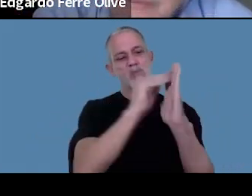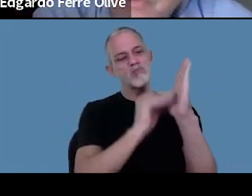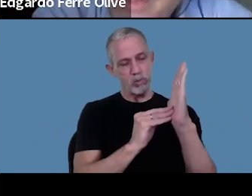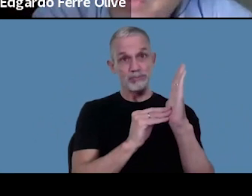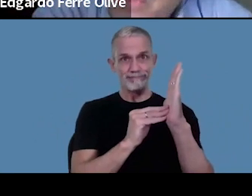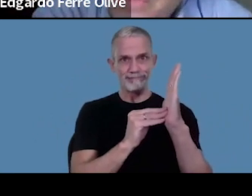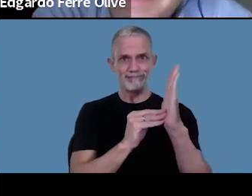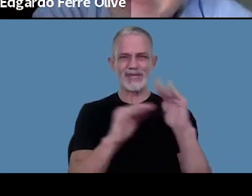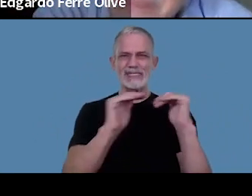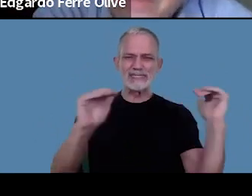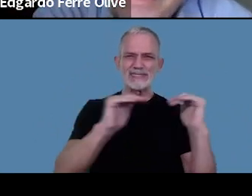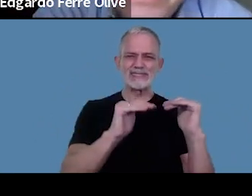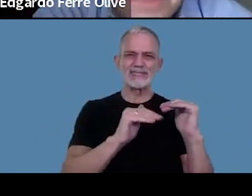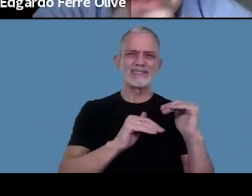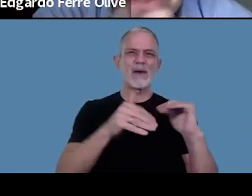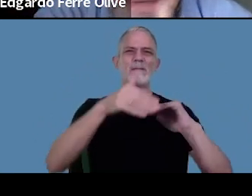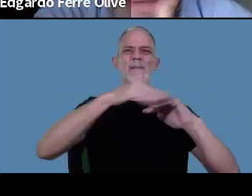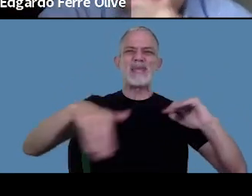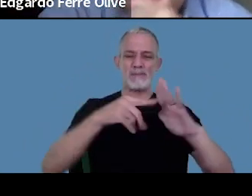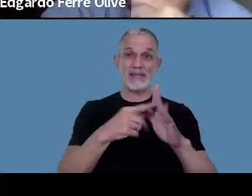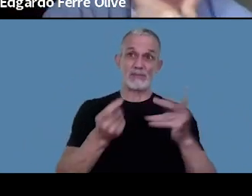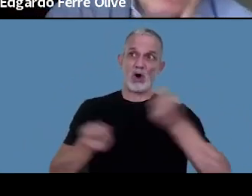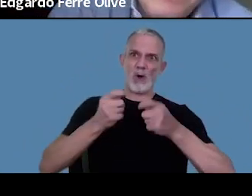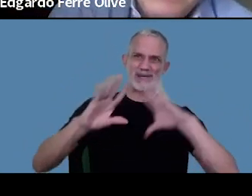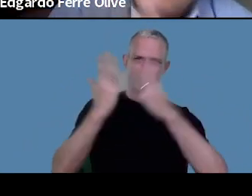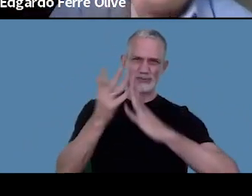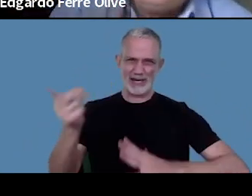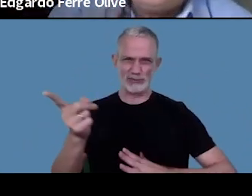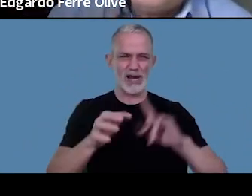poco está relacionado con lo que se viene en comercio internacional, que